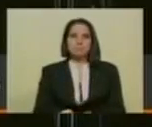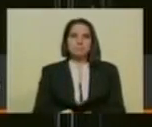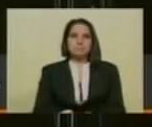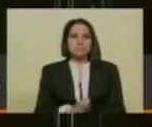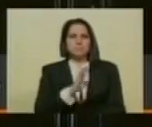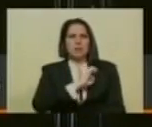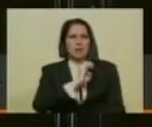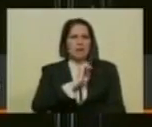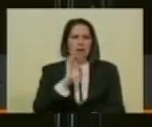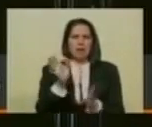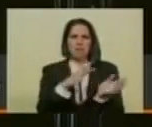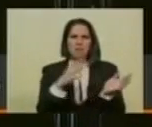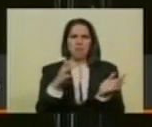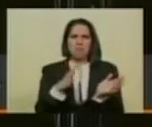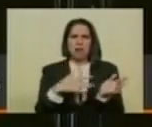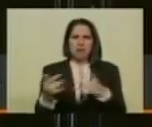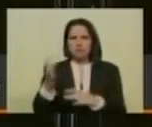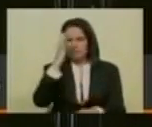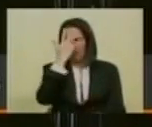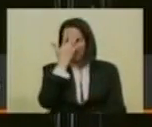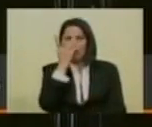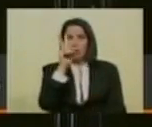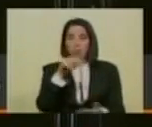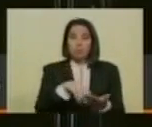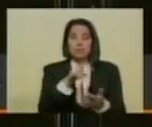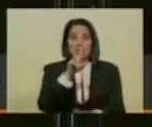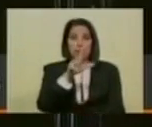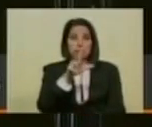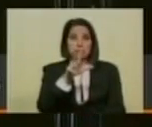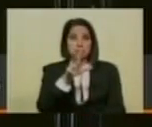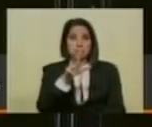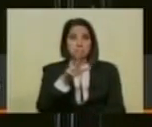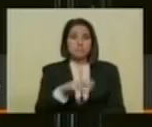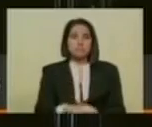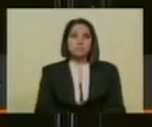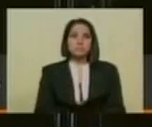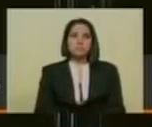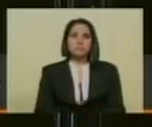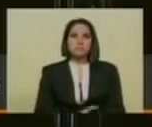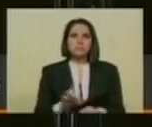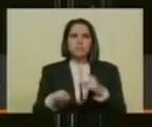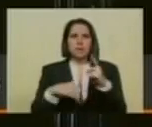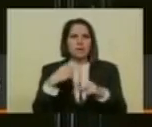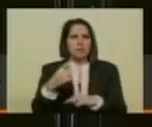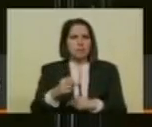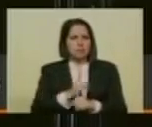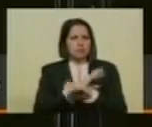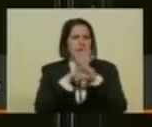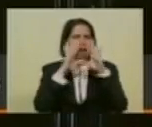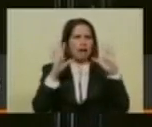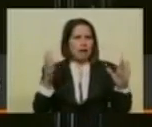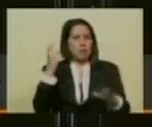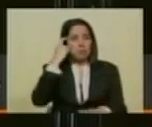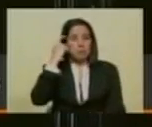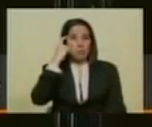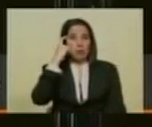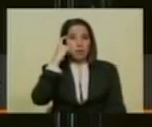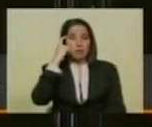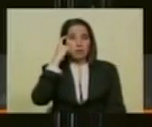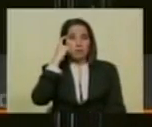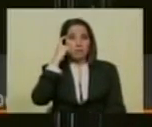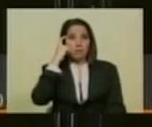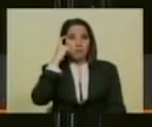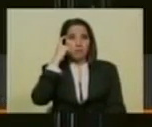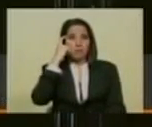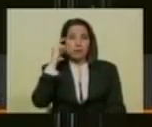enero, febrero, marzo, abril 2003. Y luego tenemos clara, todavía fresca, la